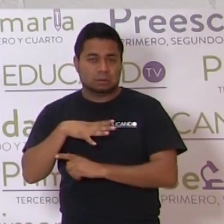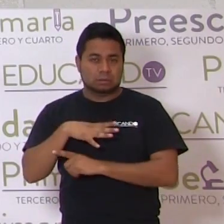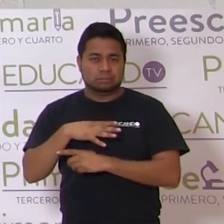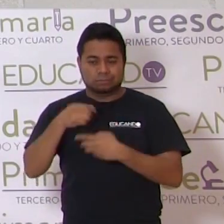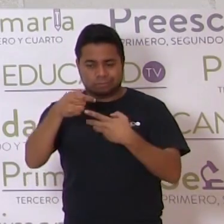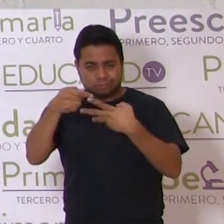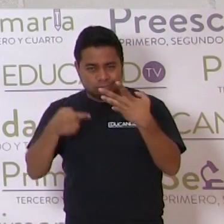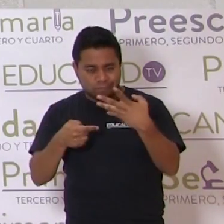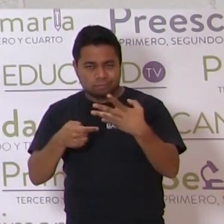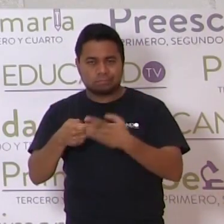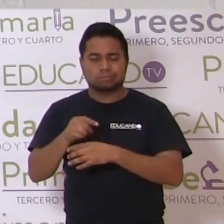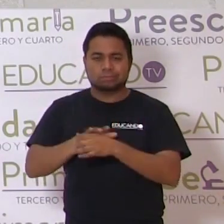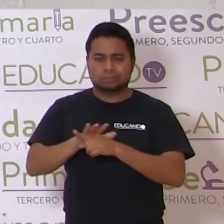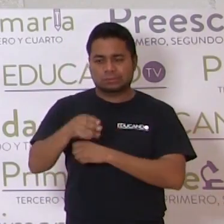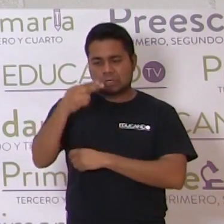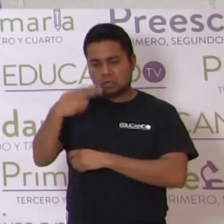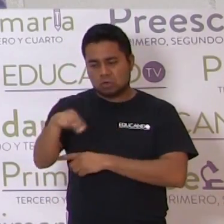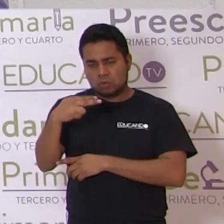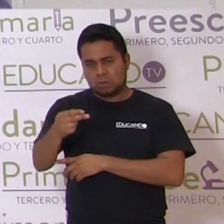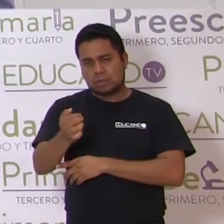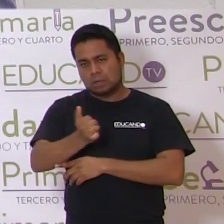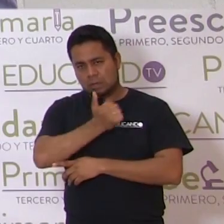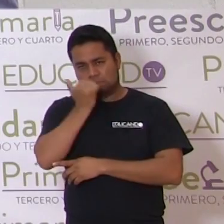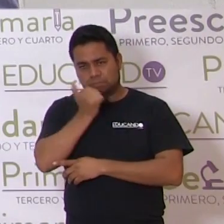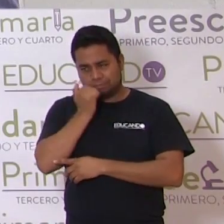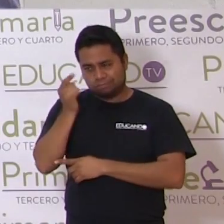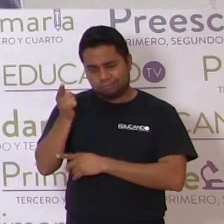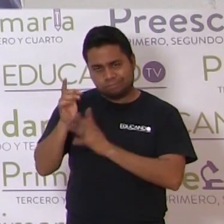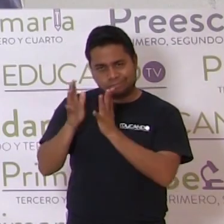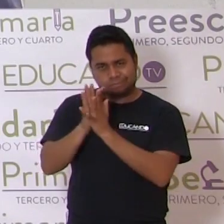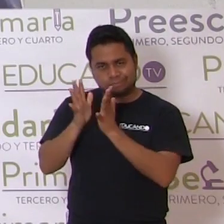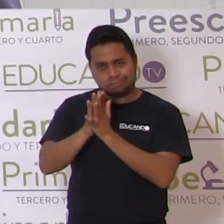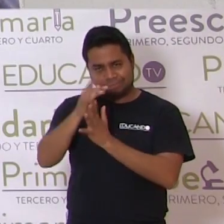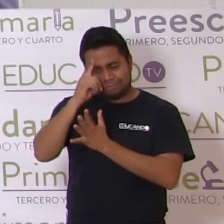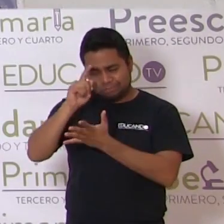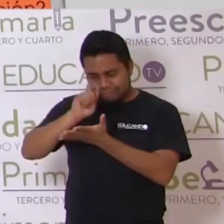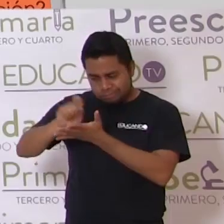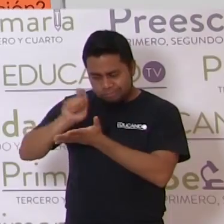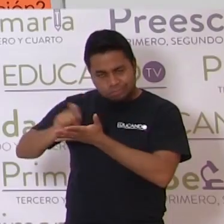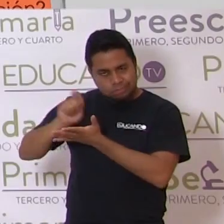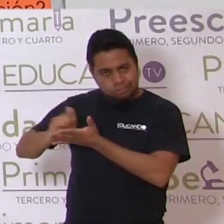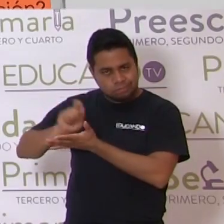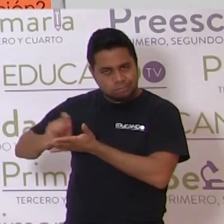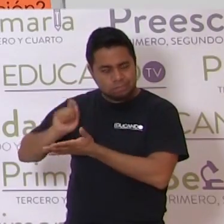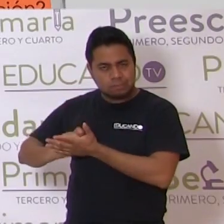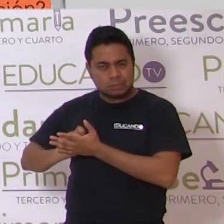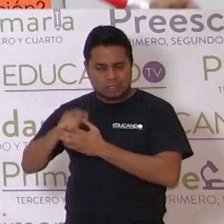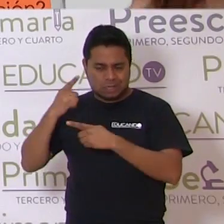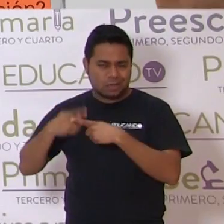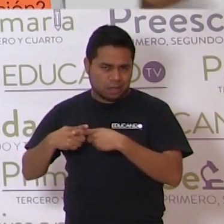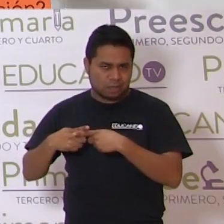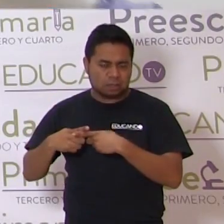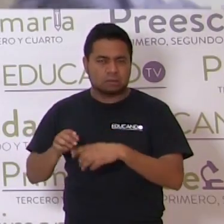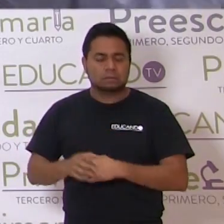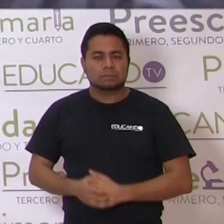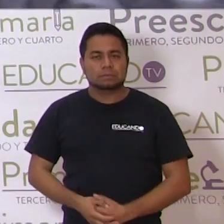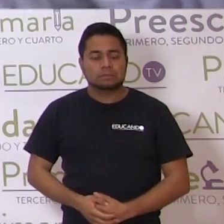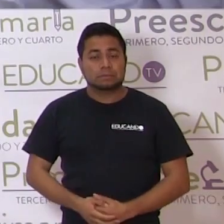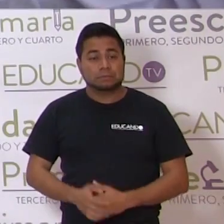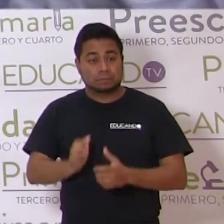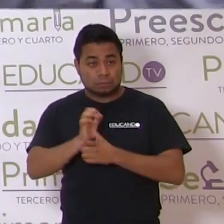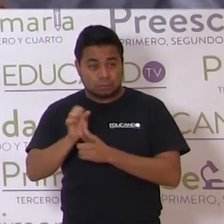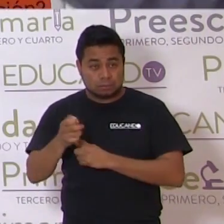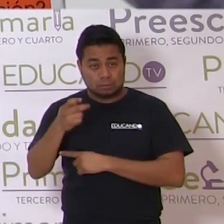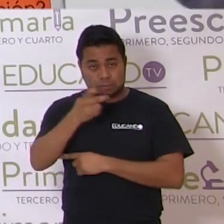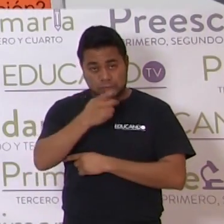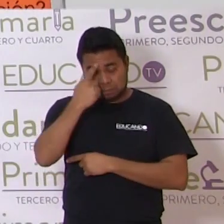nombres de los alumnos que escribieron el informe. Muy bien, entonces esto respondería